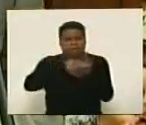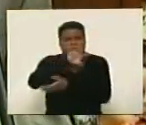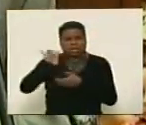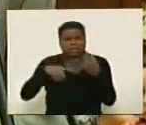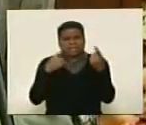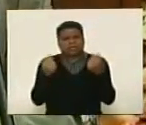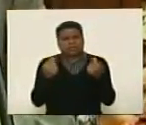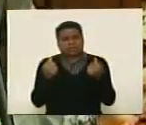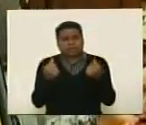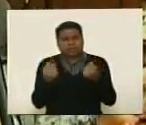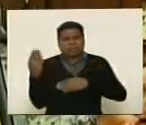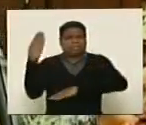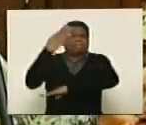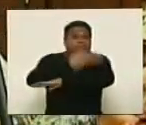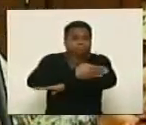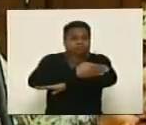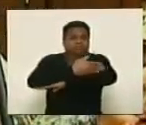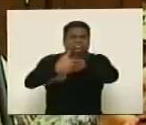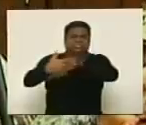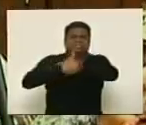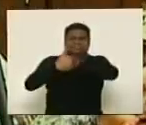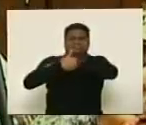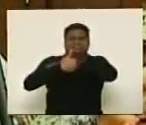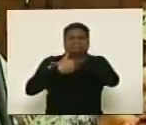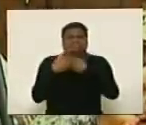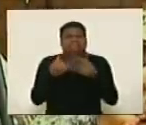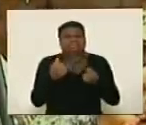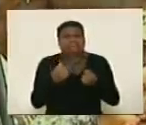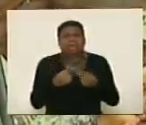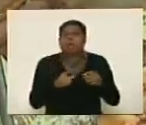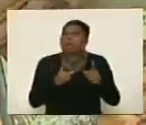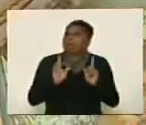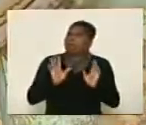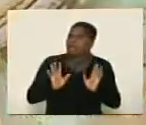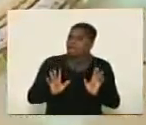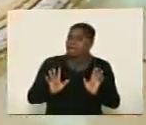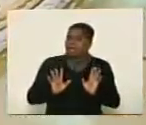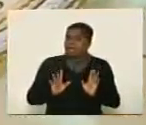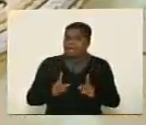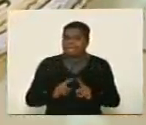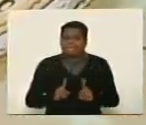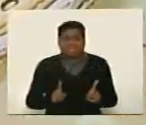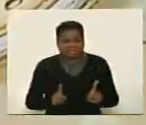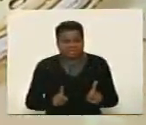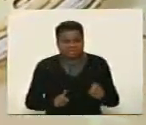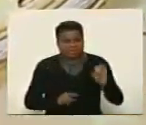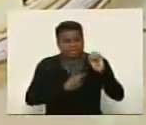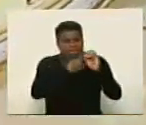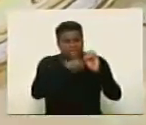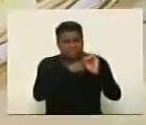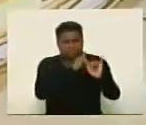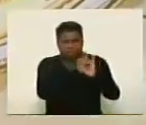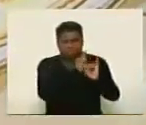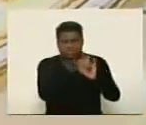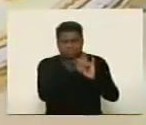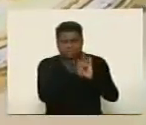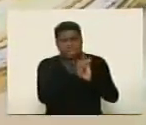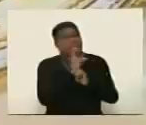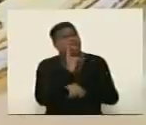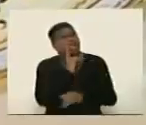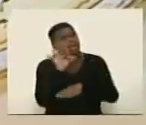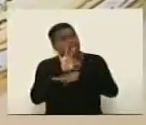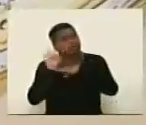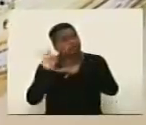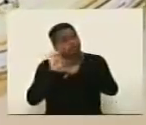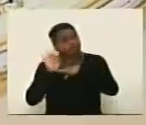del cerco financiero, y el Petro tiene una de esas funciones, precisamente superar